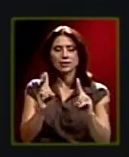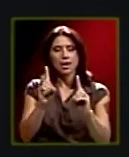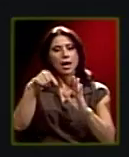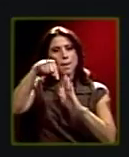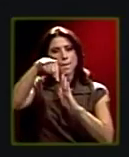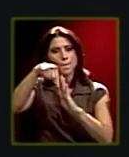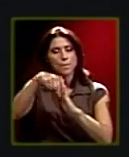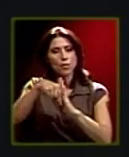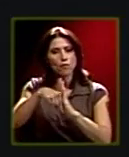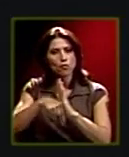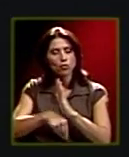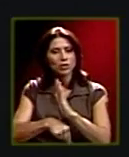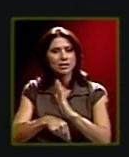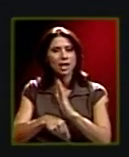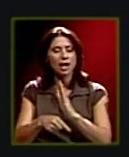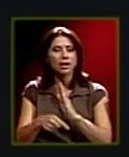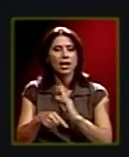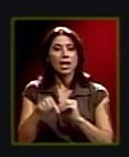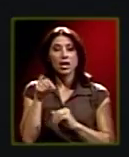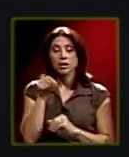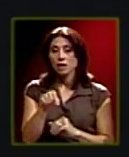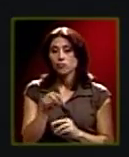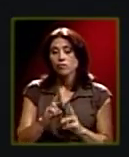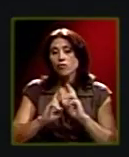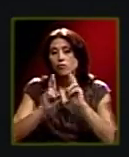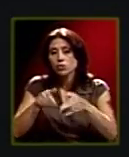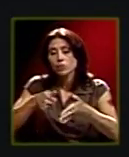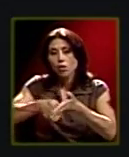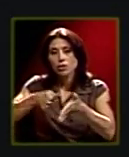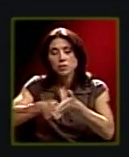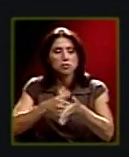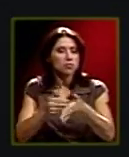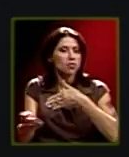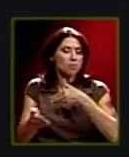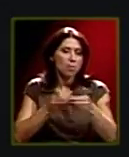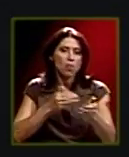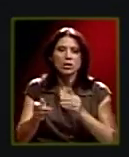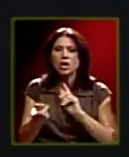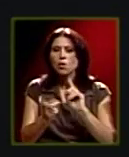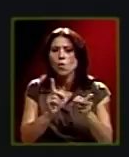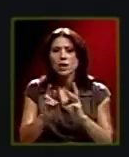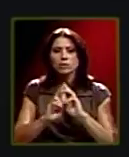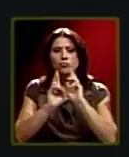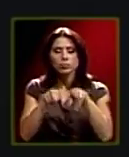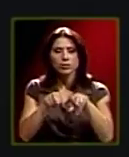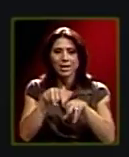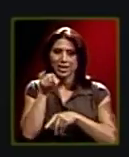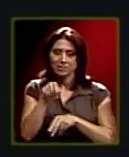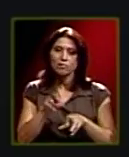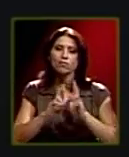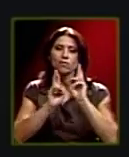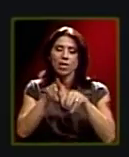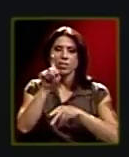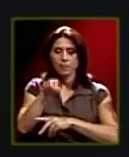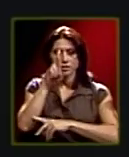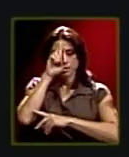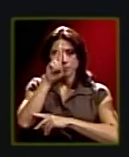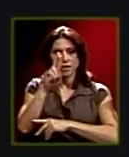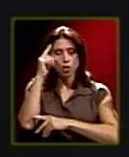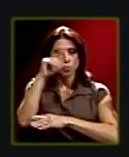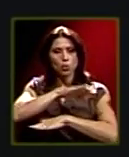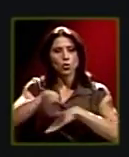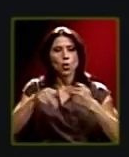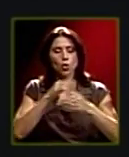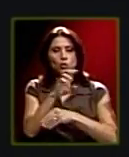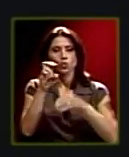ampliamente en que el resultado que tenga el referendo, cualquiera que sea respetado por todos los costarricenses, y que el